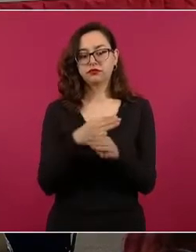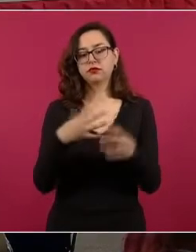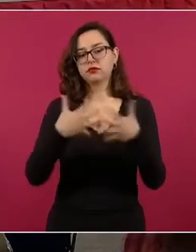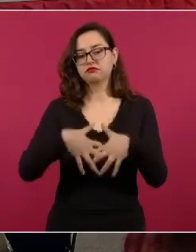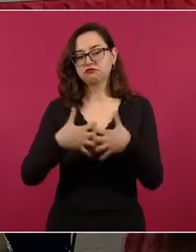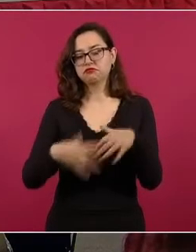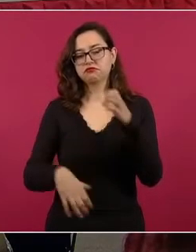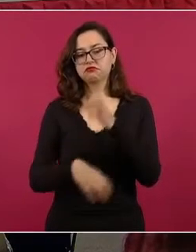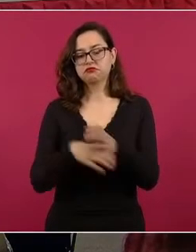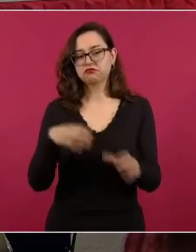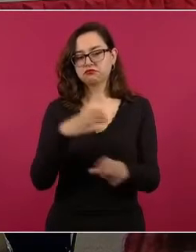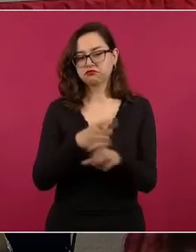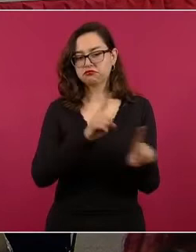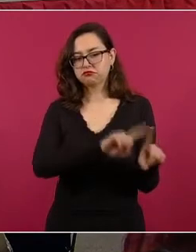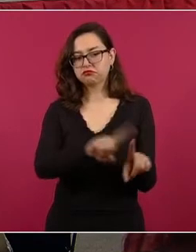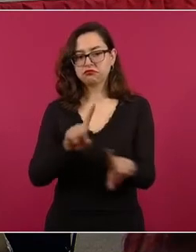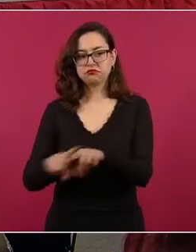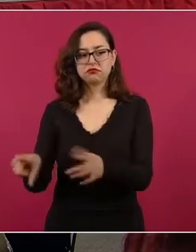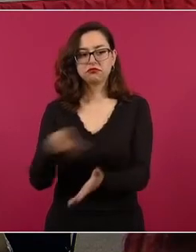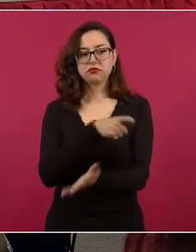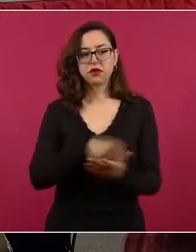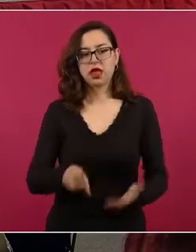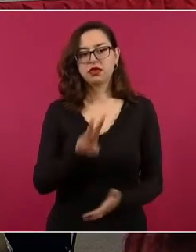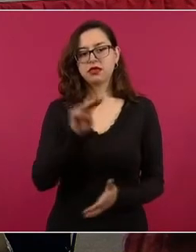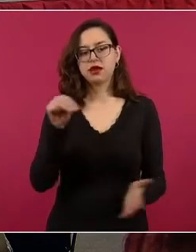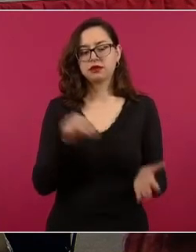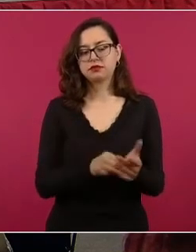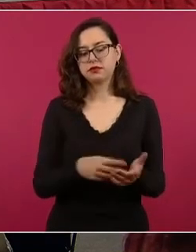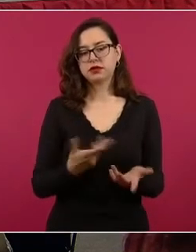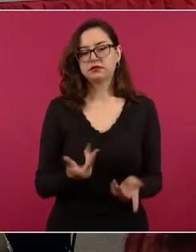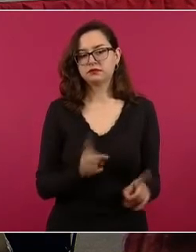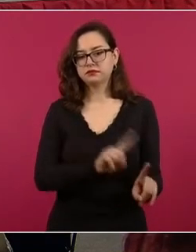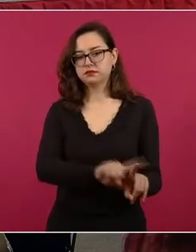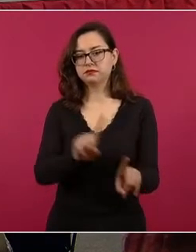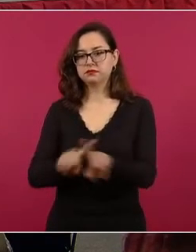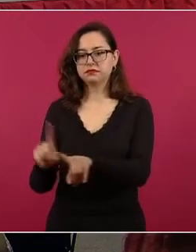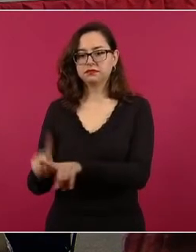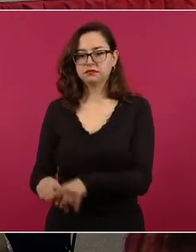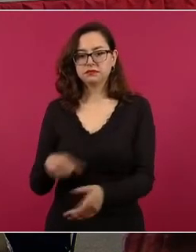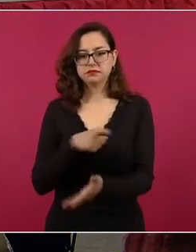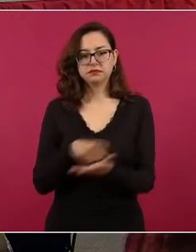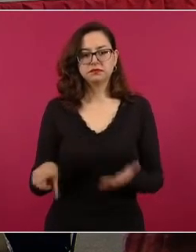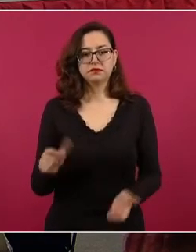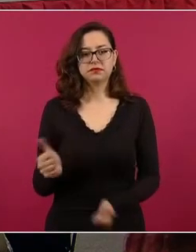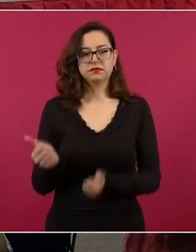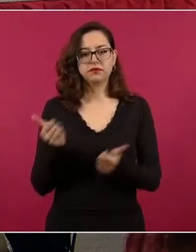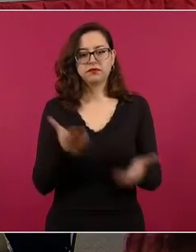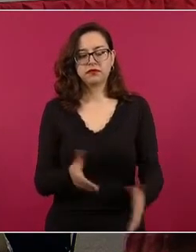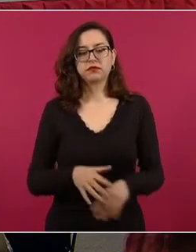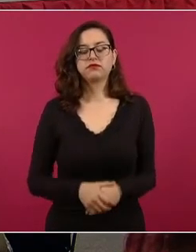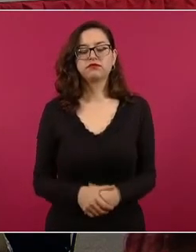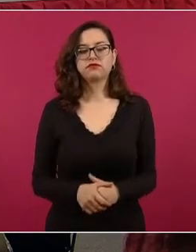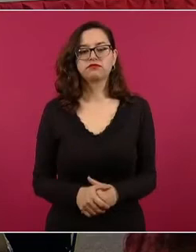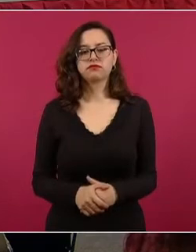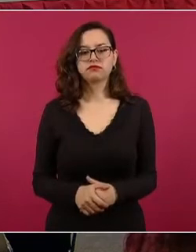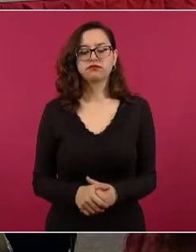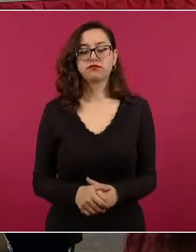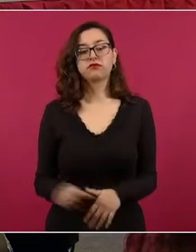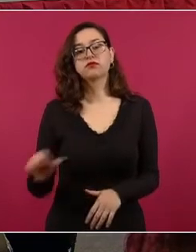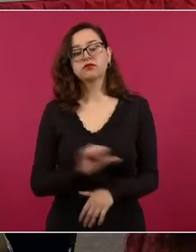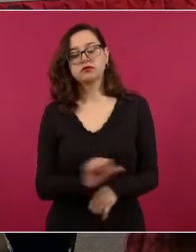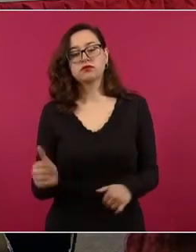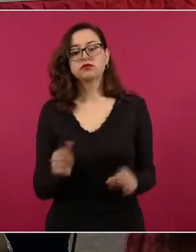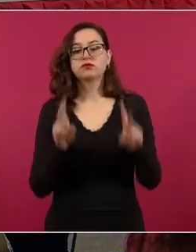de 3.606 piezas de equipo médico. Y hoy un tema muy importante del que queremos informar,